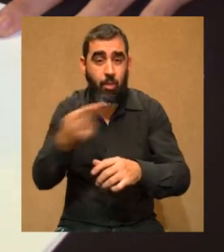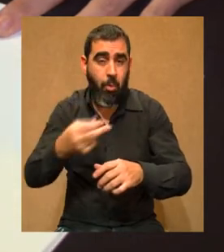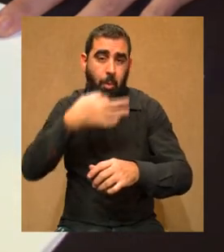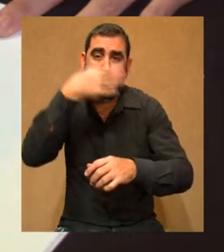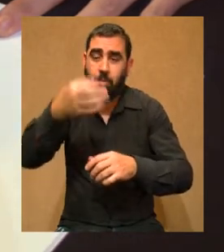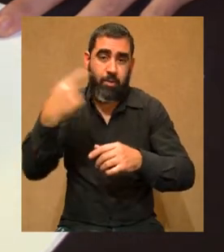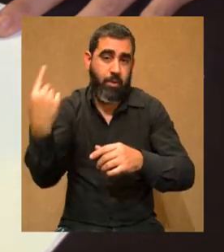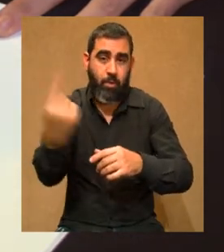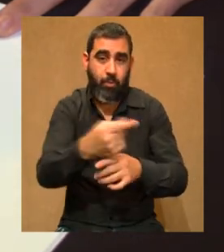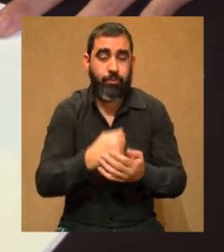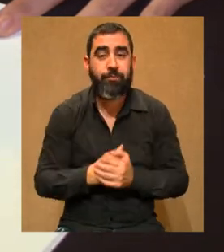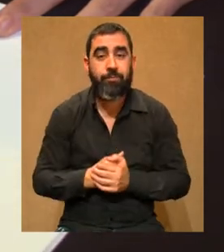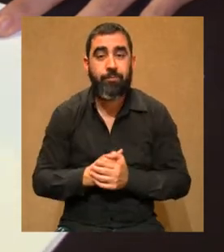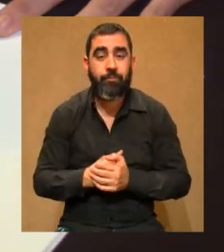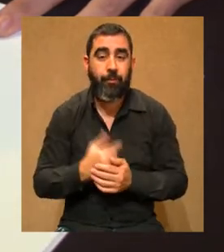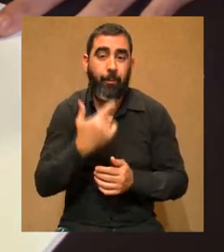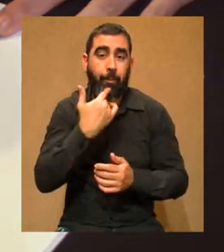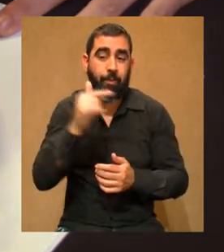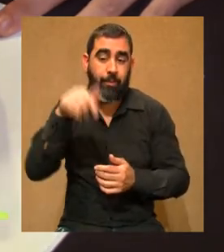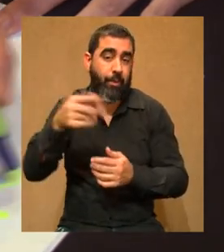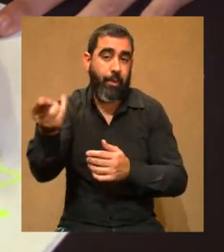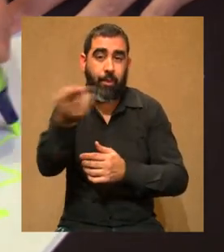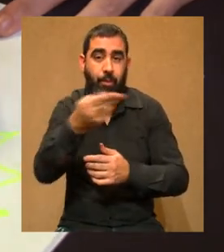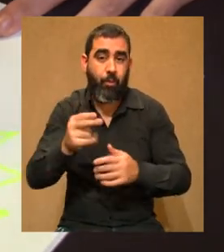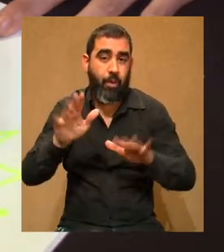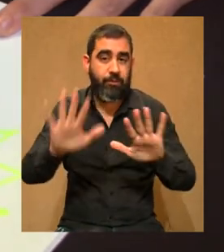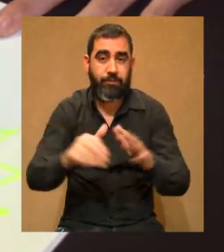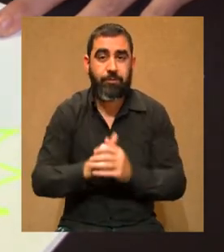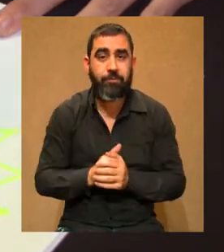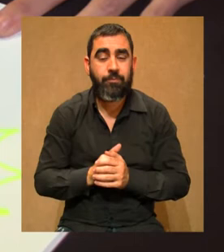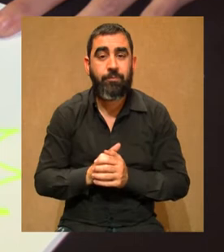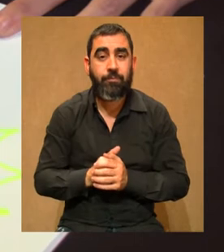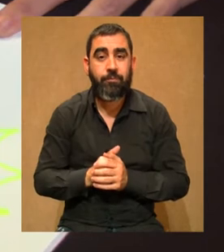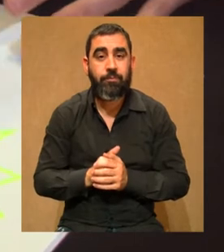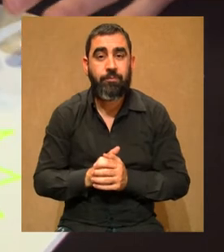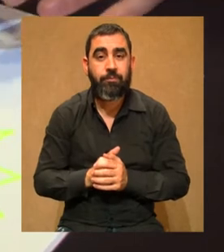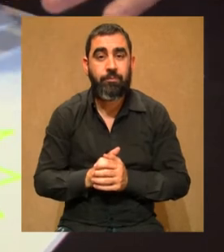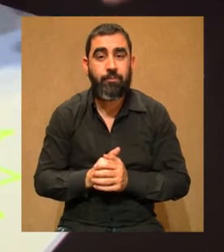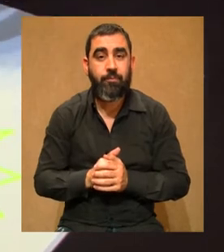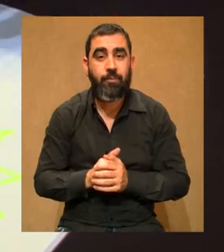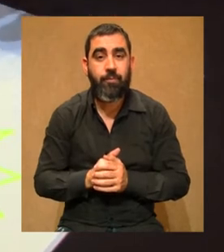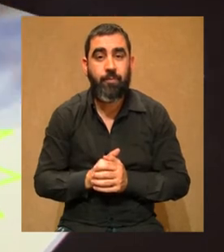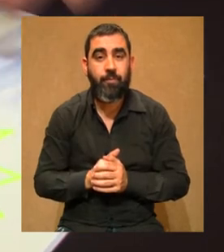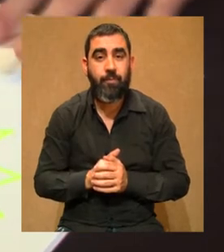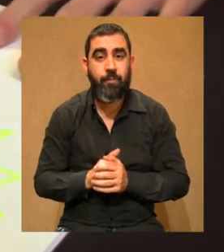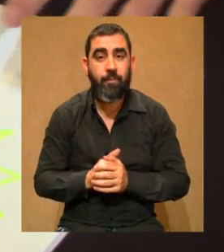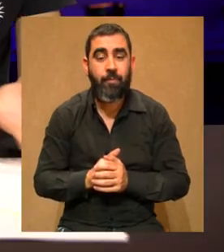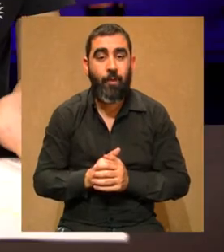te querramos por ejemplo tiqui tiqui hacemos un dibujo